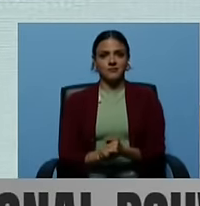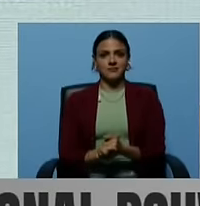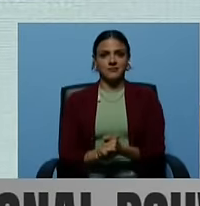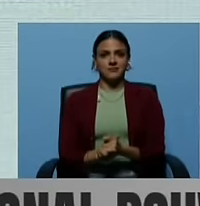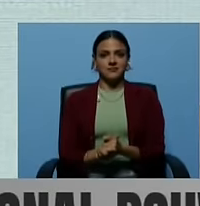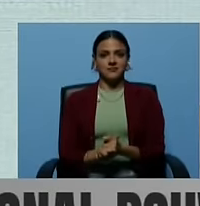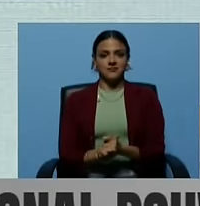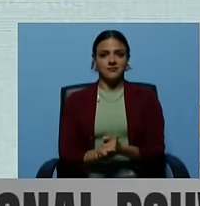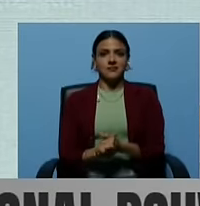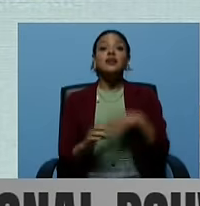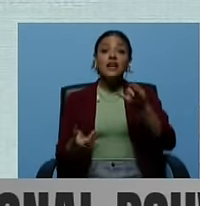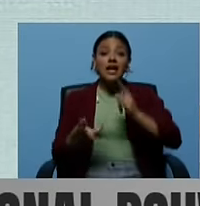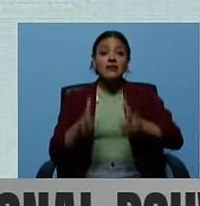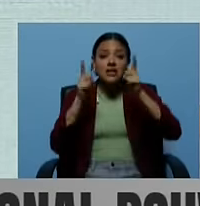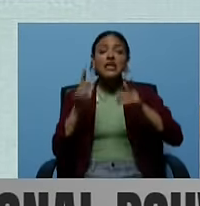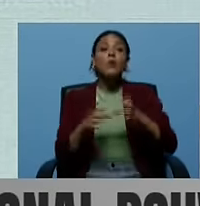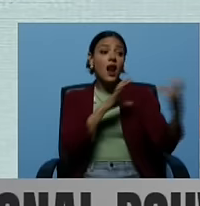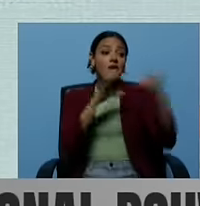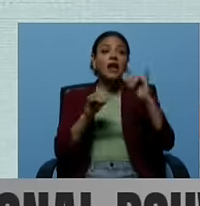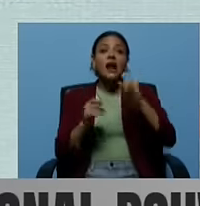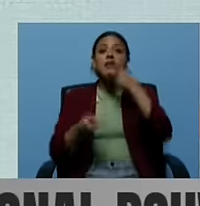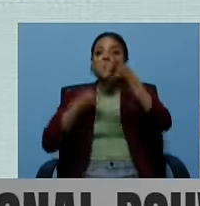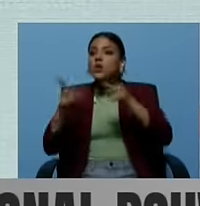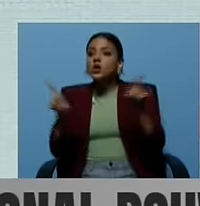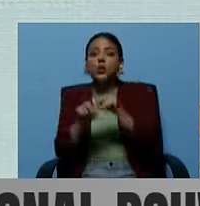Es válido para la guerra y para la política.